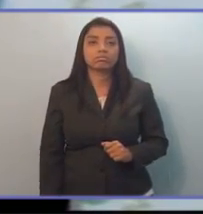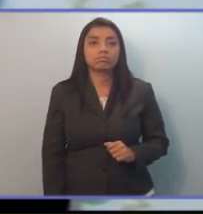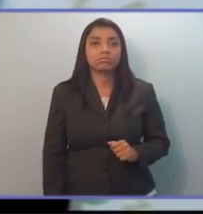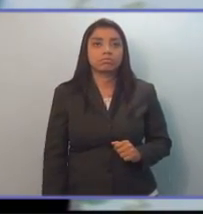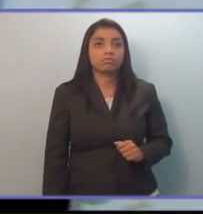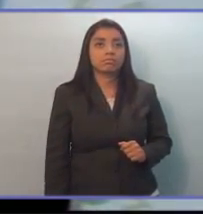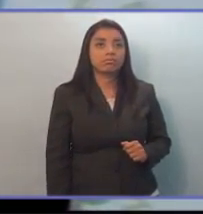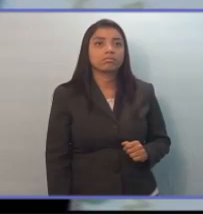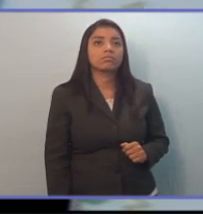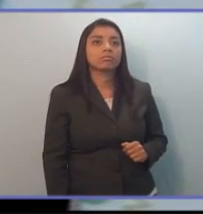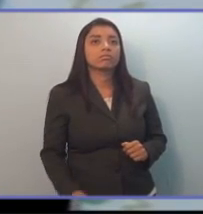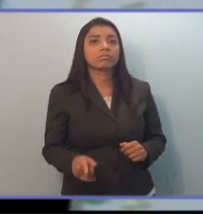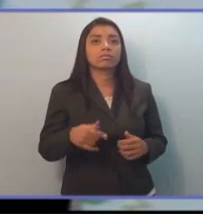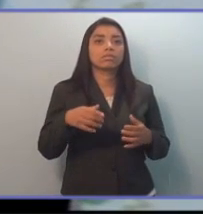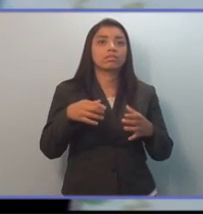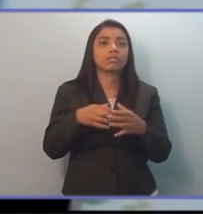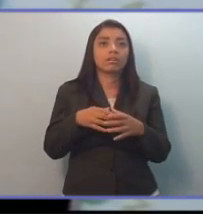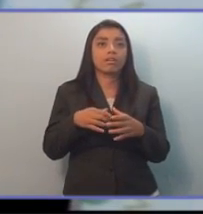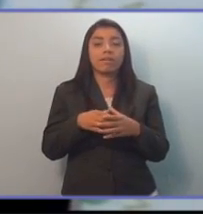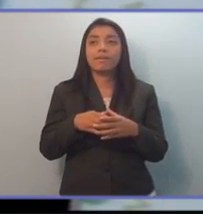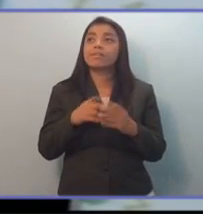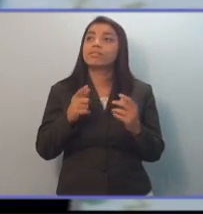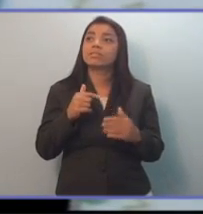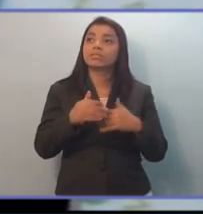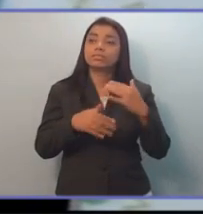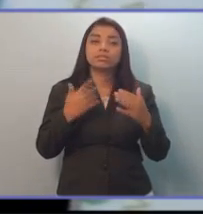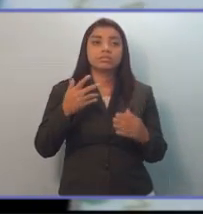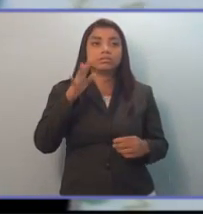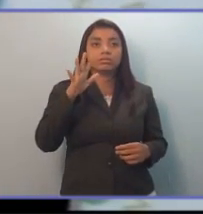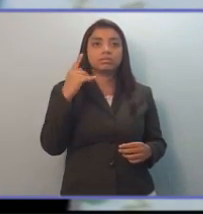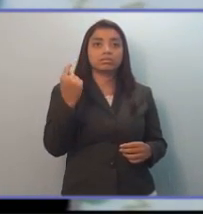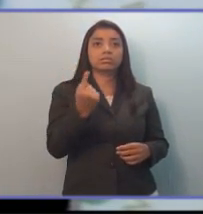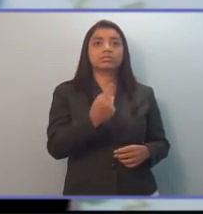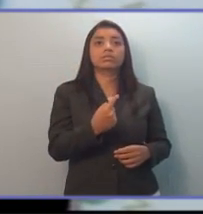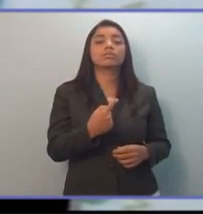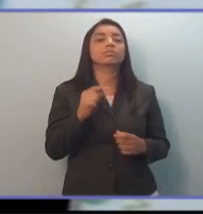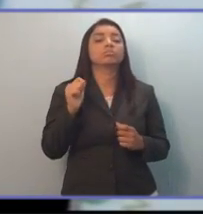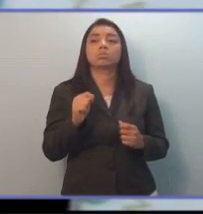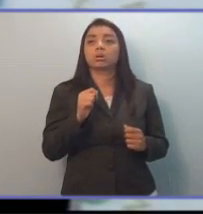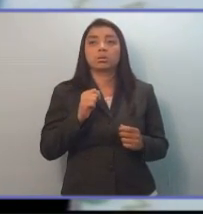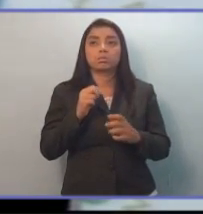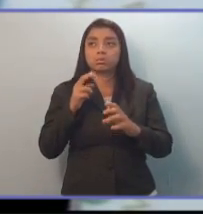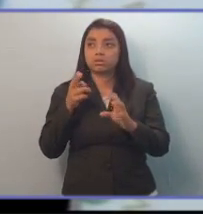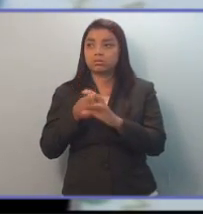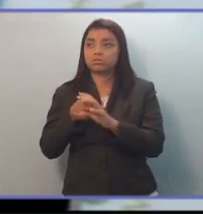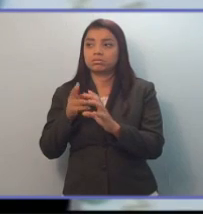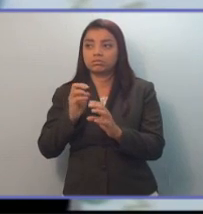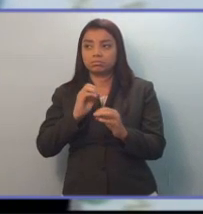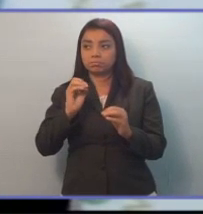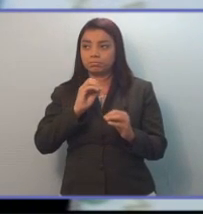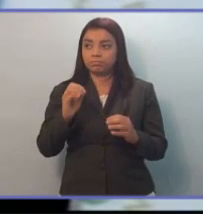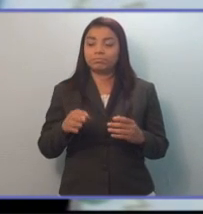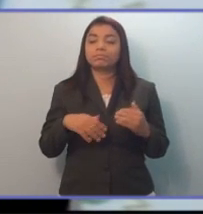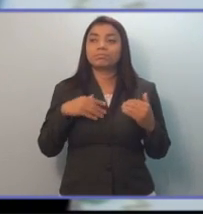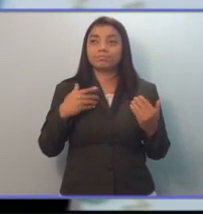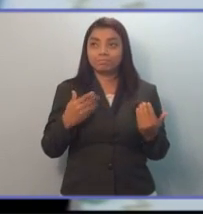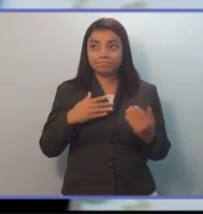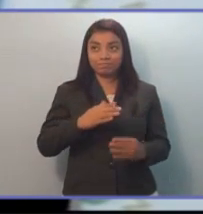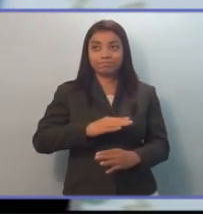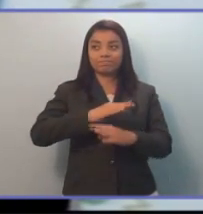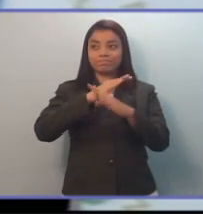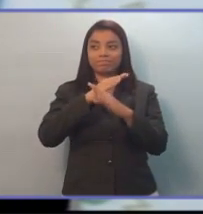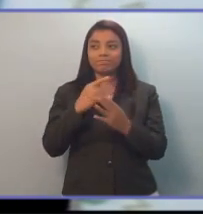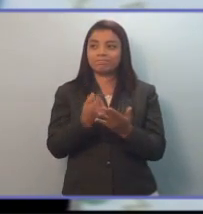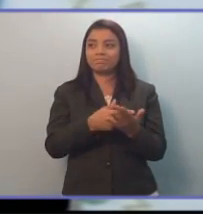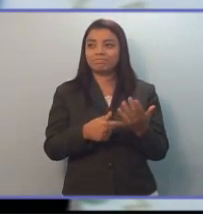hay una comisión, pero están alrededor de unos 5 magistrados, pero nadie puede ingresar ahí. Entonces eso evitaría mucho